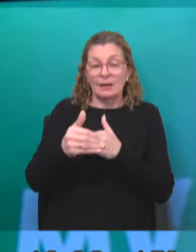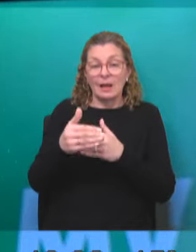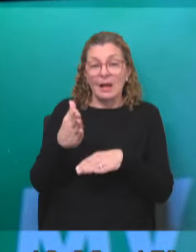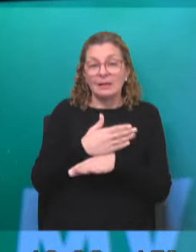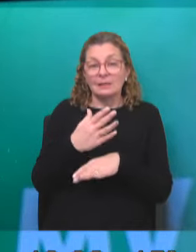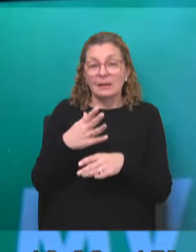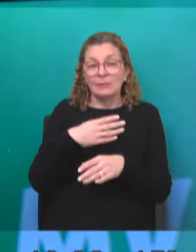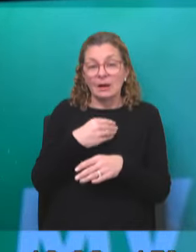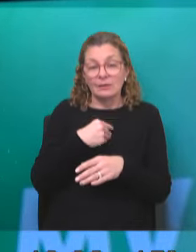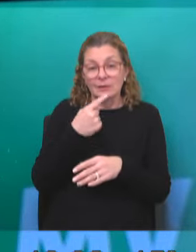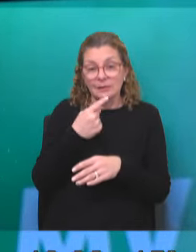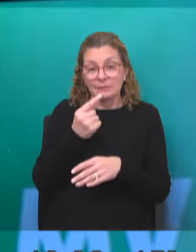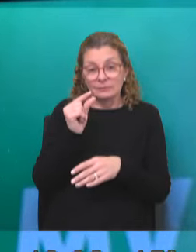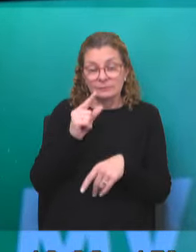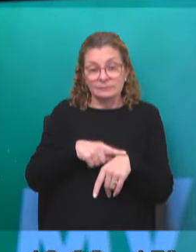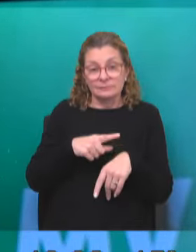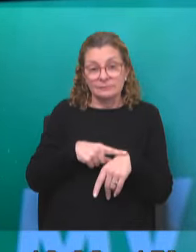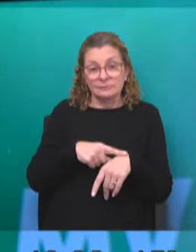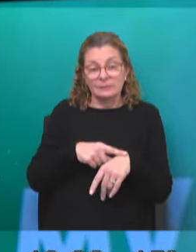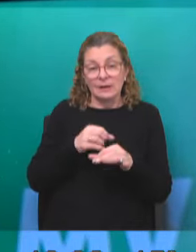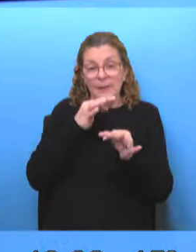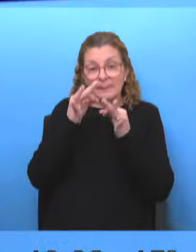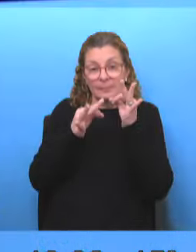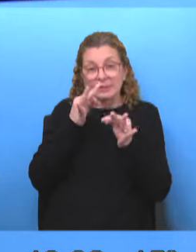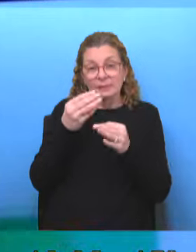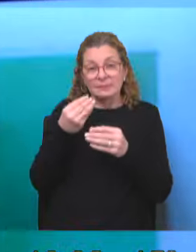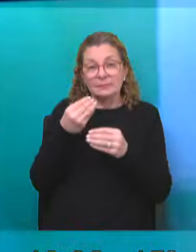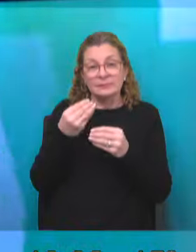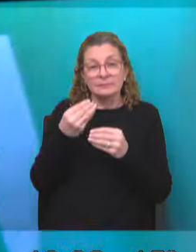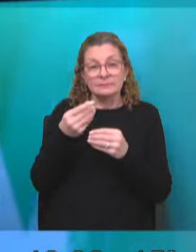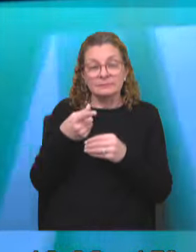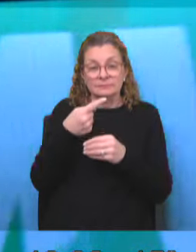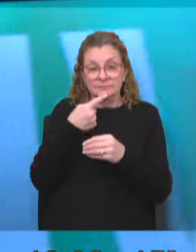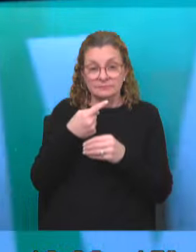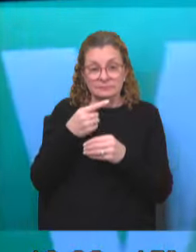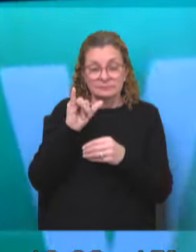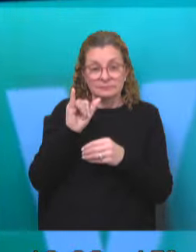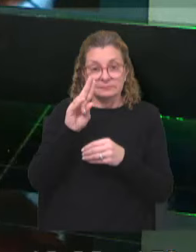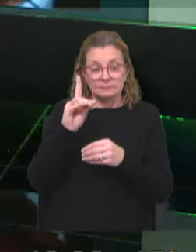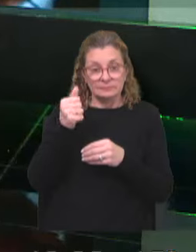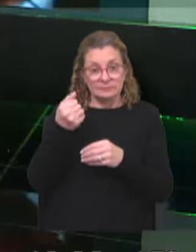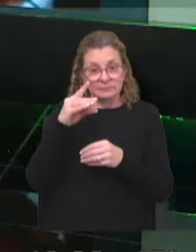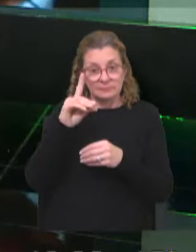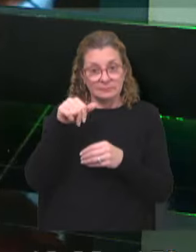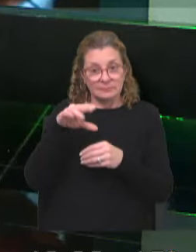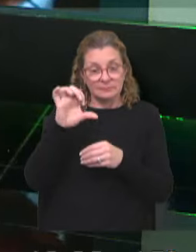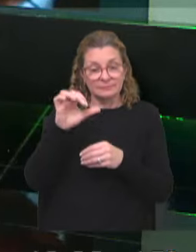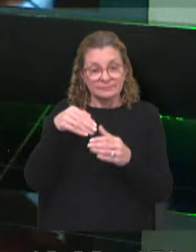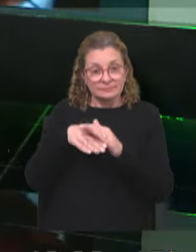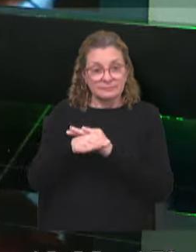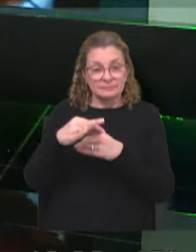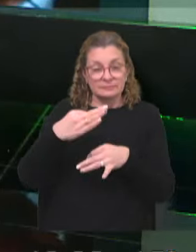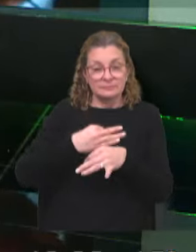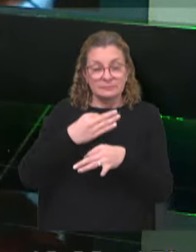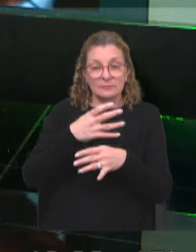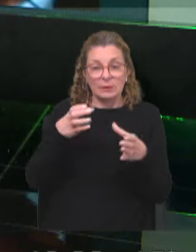Nacional Eduardo podemos dedicarle unos segunditos no más a explicar qué es lo que está sucediendo con respecto a ciudadanos y la incursión de bordaberry ahora